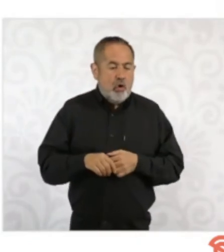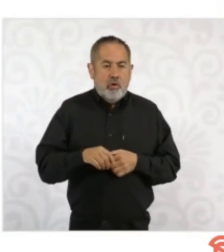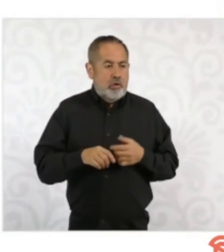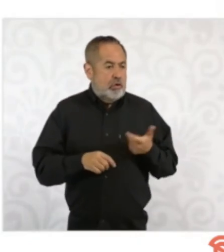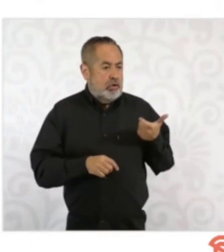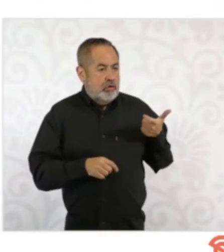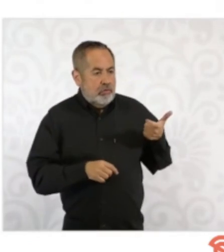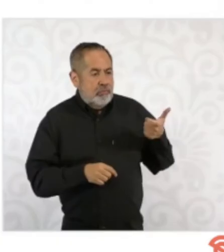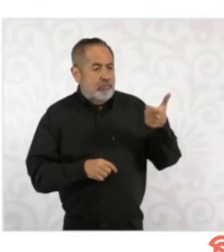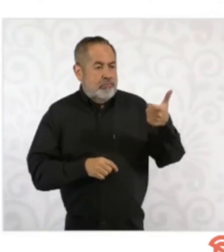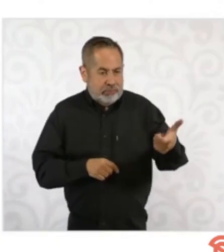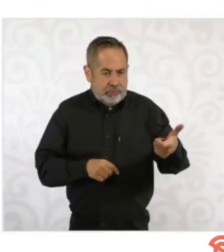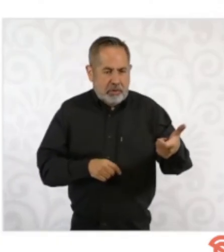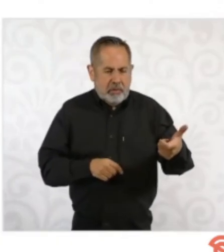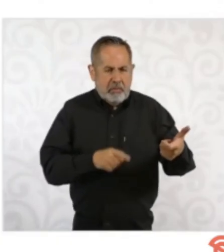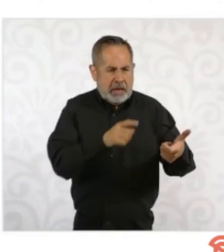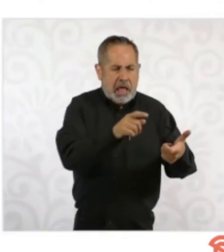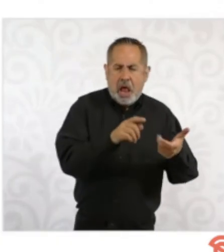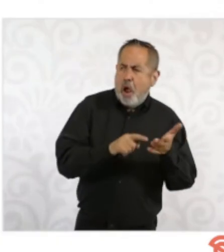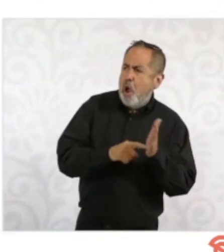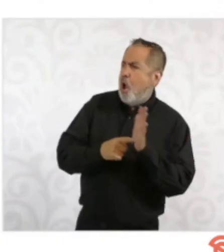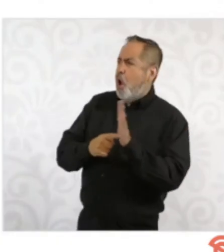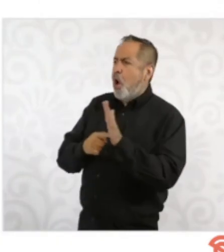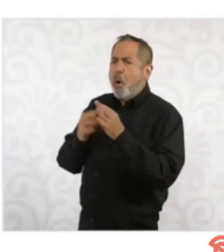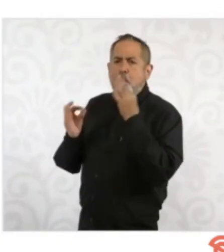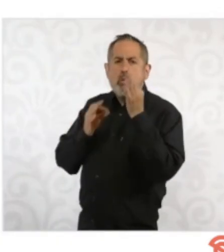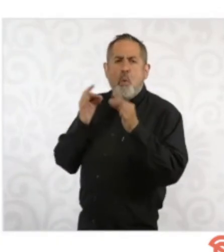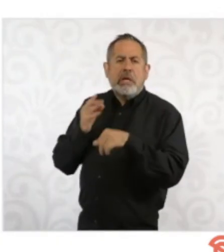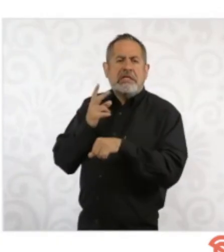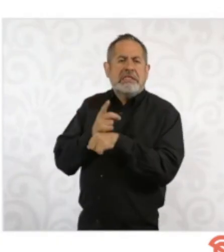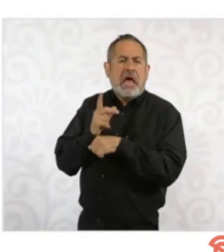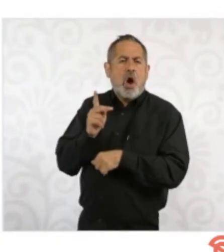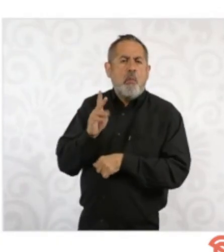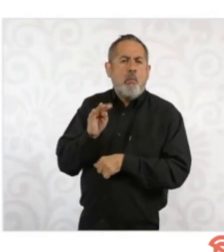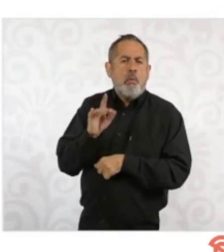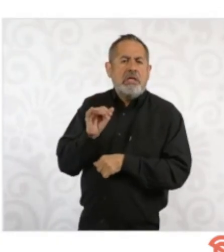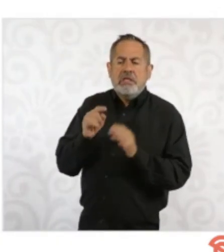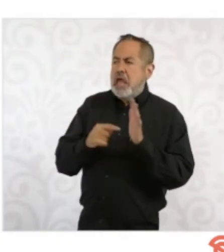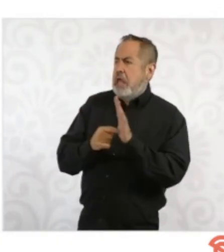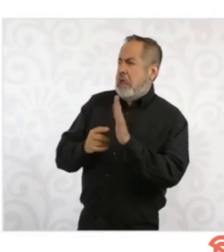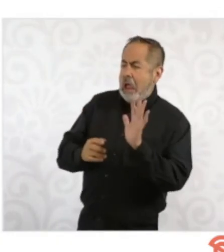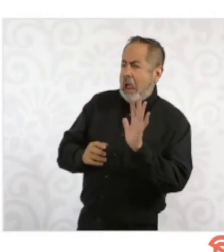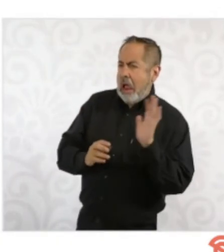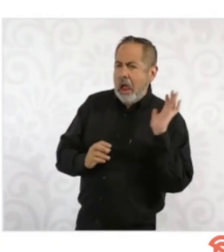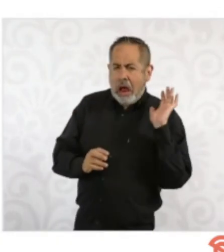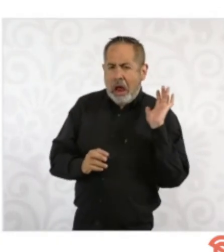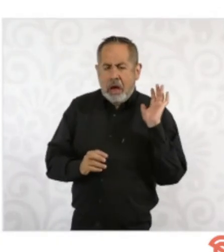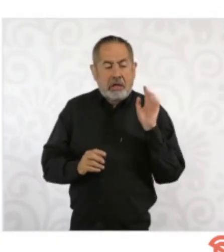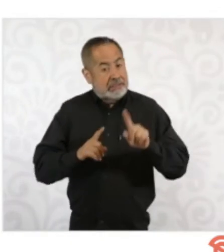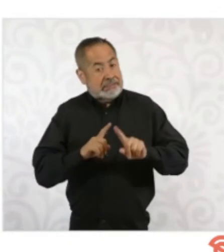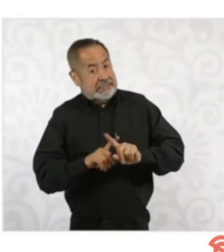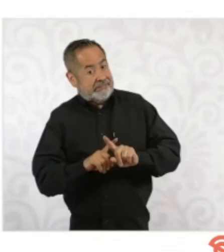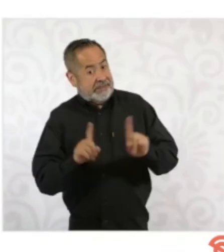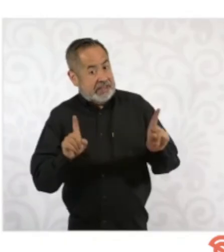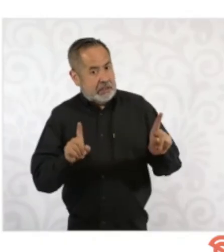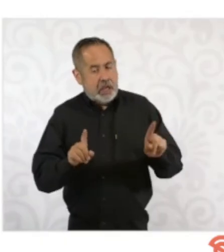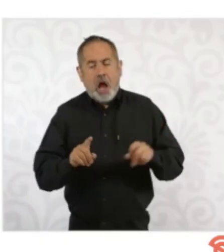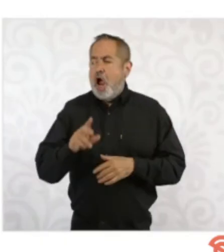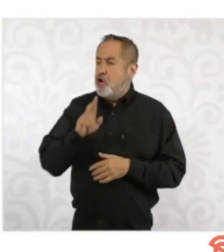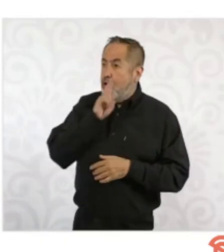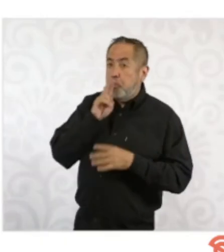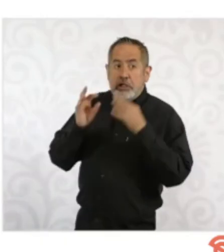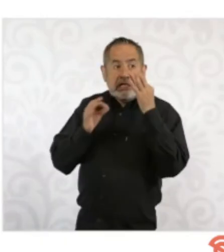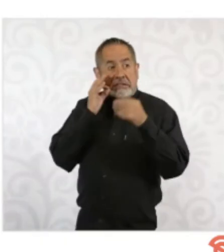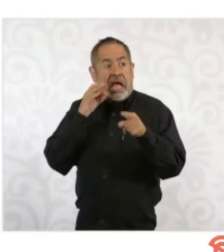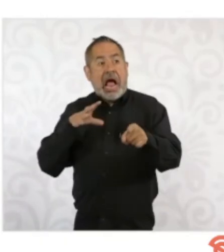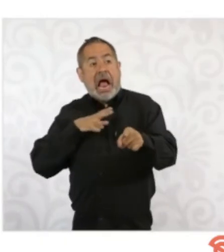para publicitar un producto. No es lo mismo que yo te lo presente diciéndote que es publicidad, a sabiendas